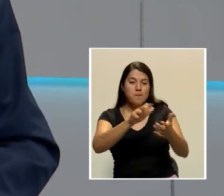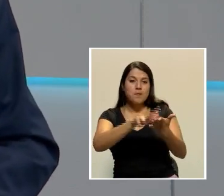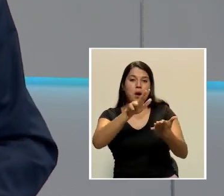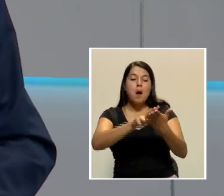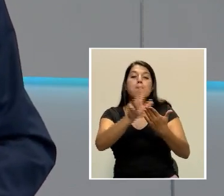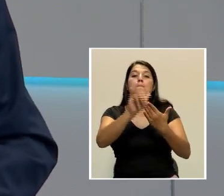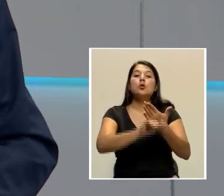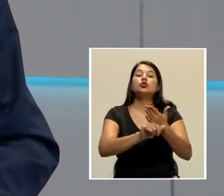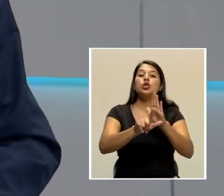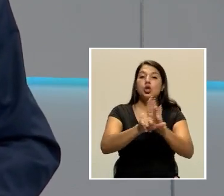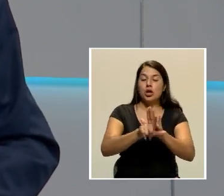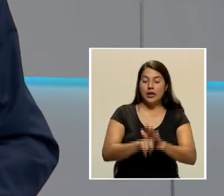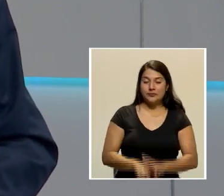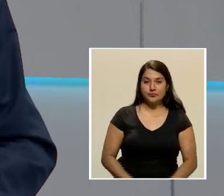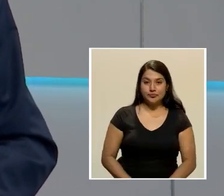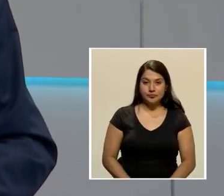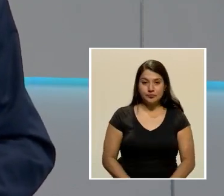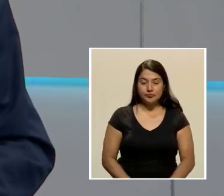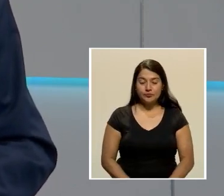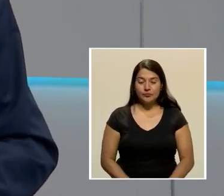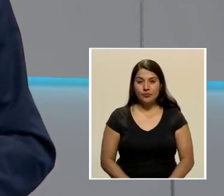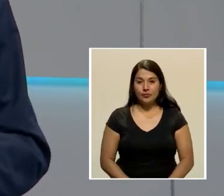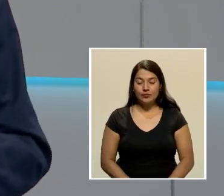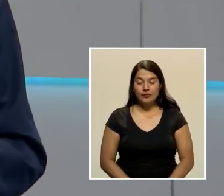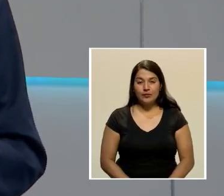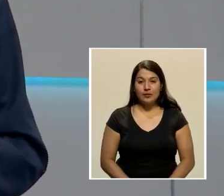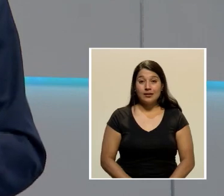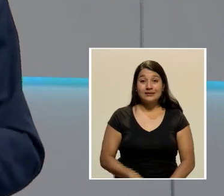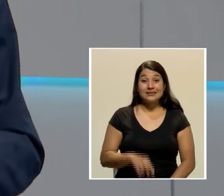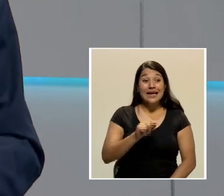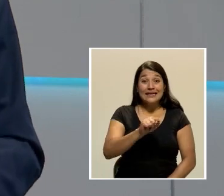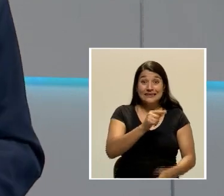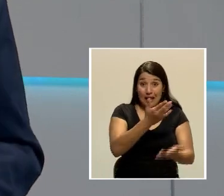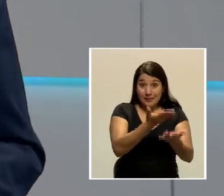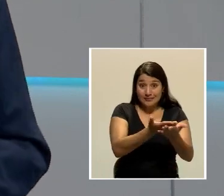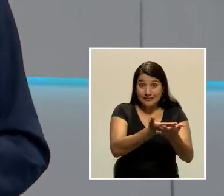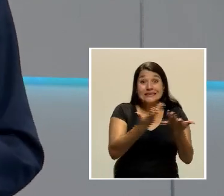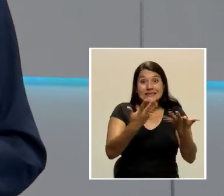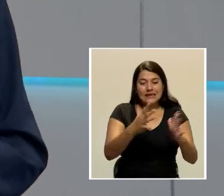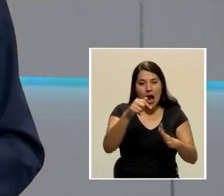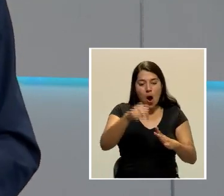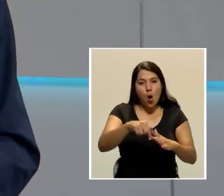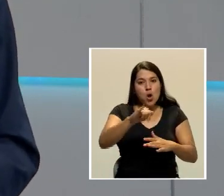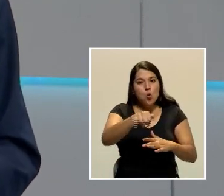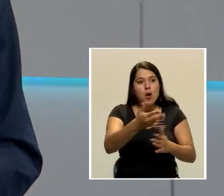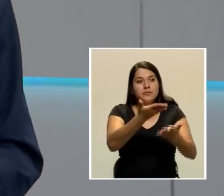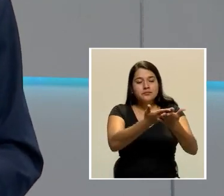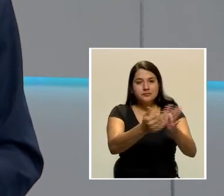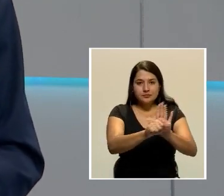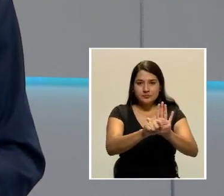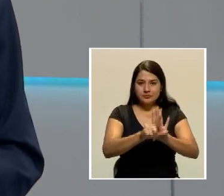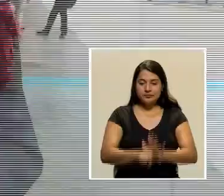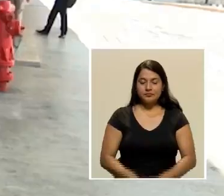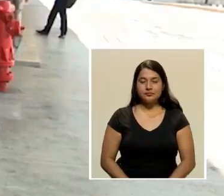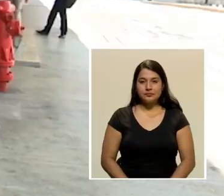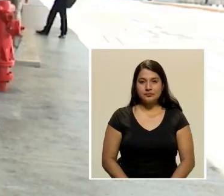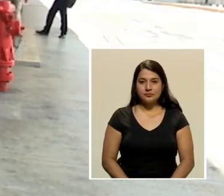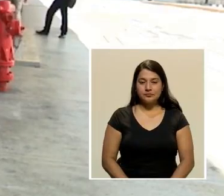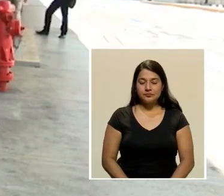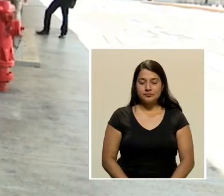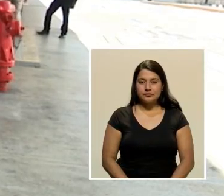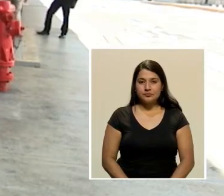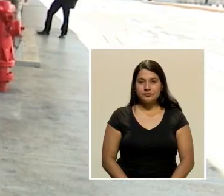el compromiso de que mantengan los empleos. Esta iniciativa requiere para concretarse que